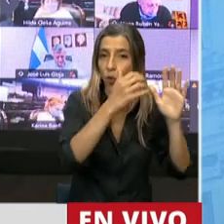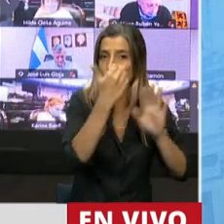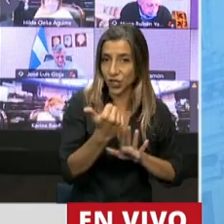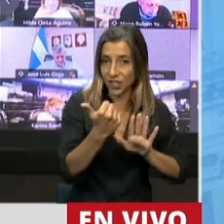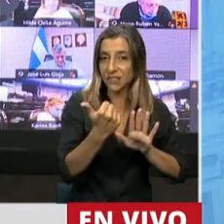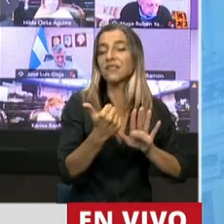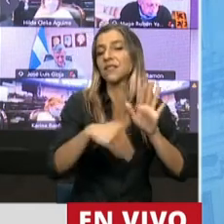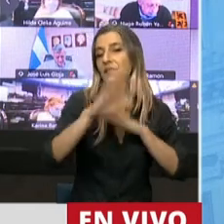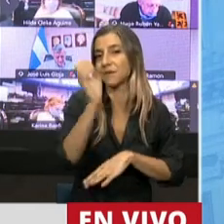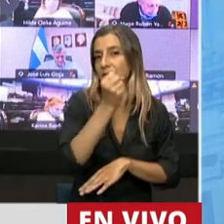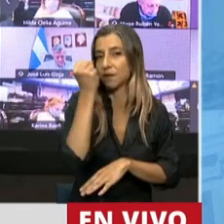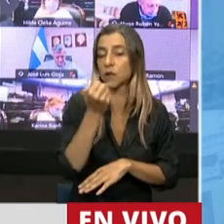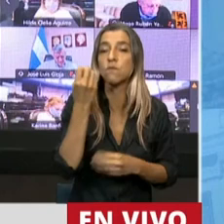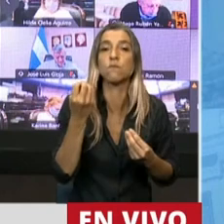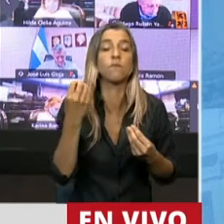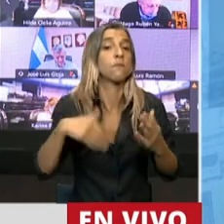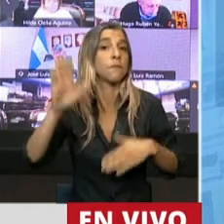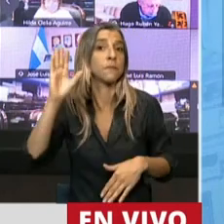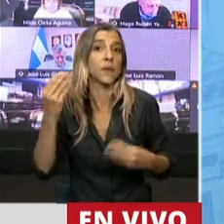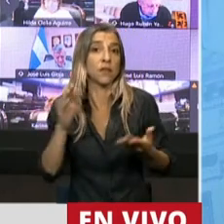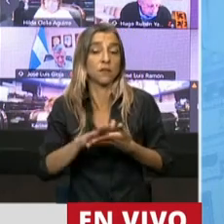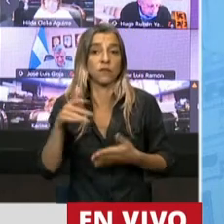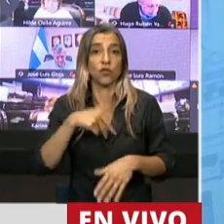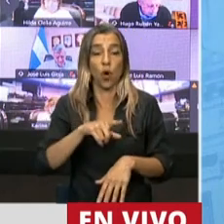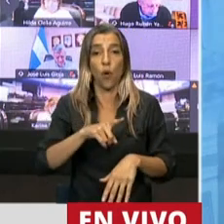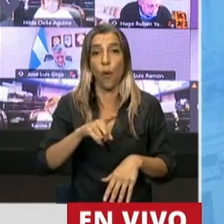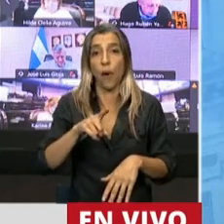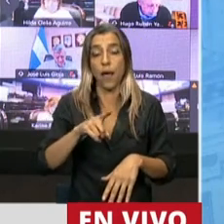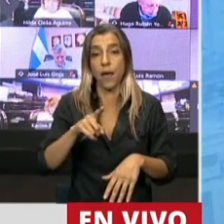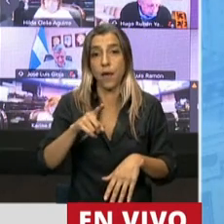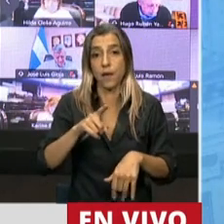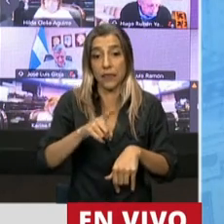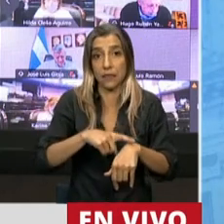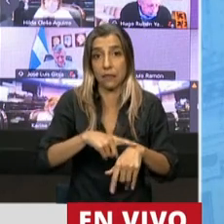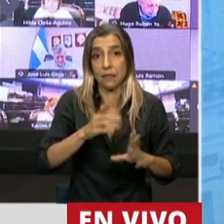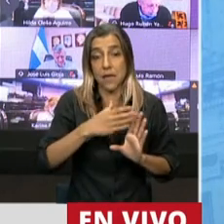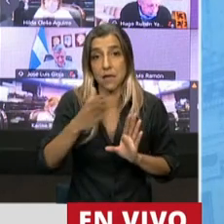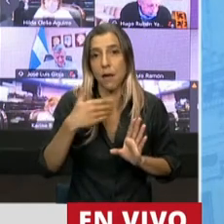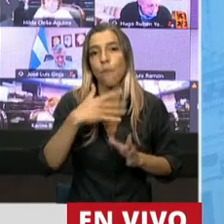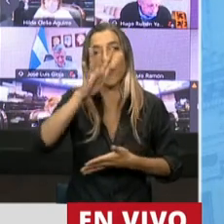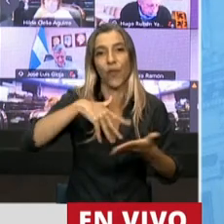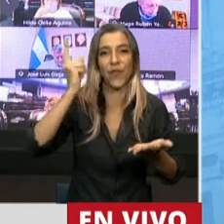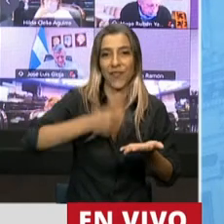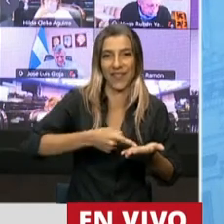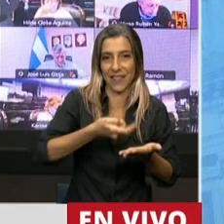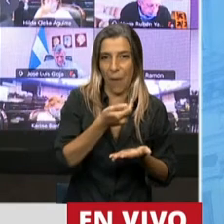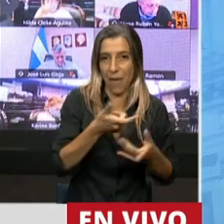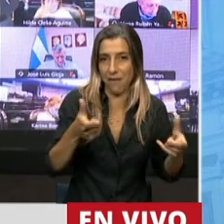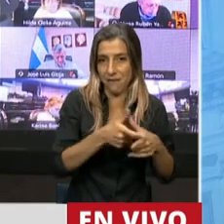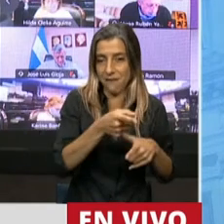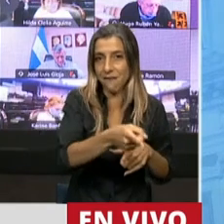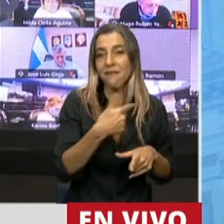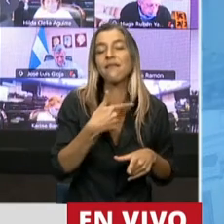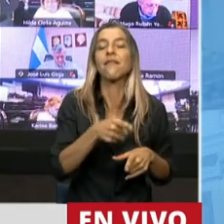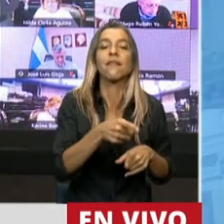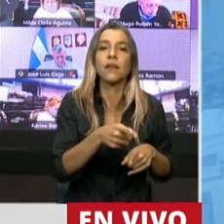con el límite temporal que estableció el dictamen de minoría, con los dos años